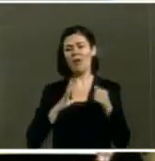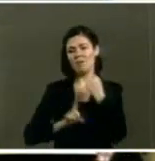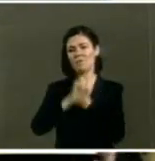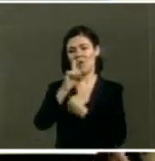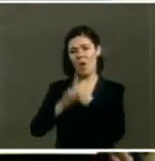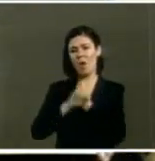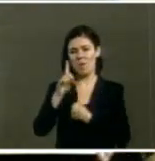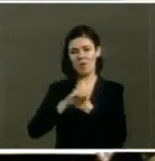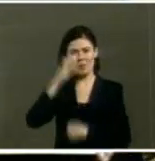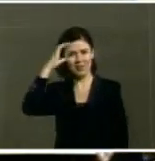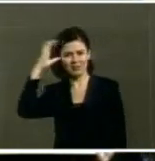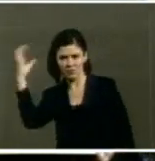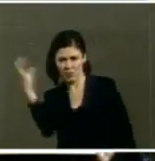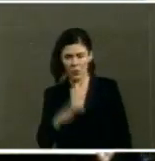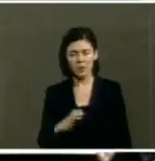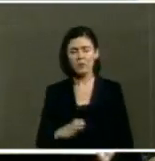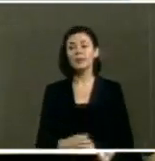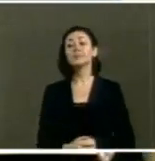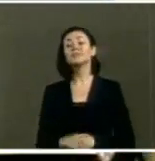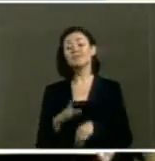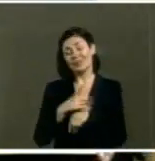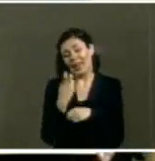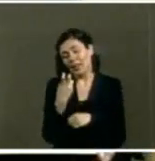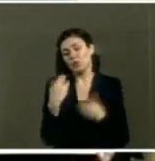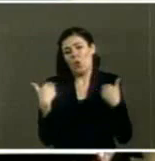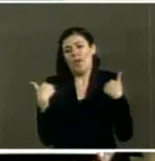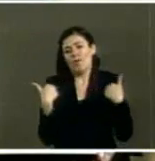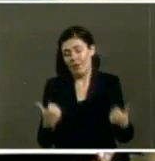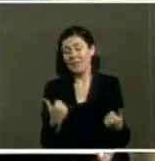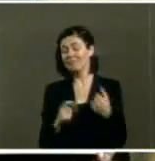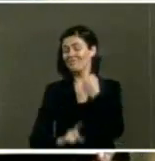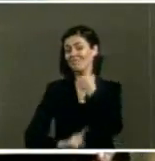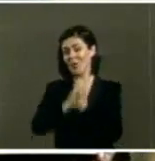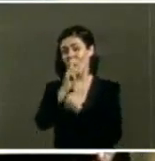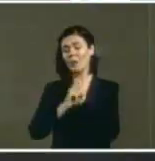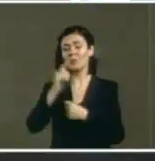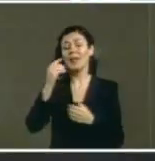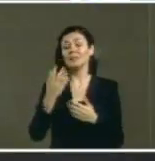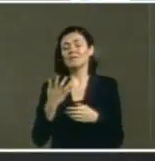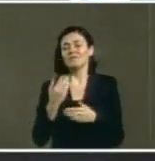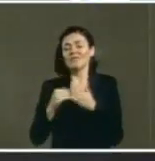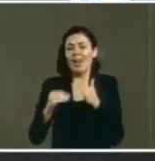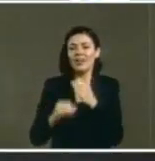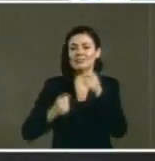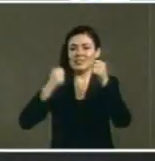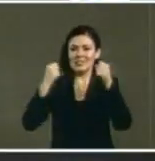fenómeno nos sirve también para entender la problemática de la seguridad en muchos puntos de la República.